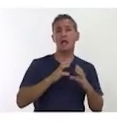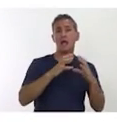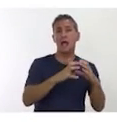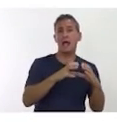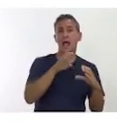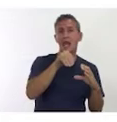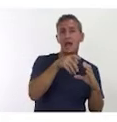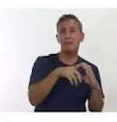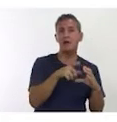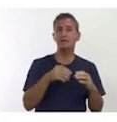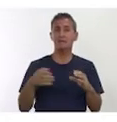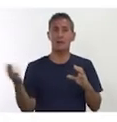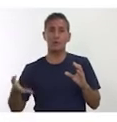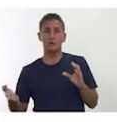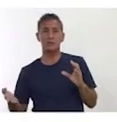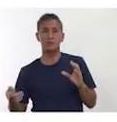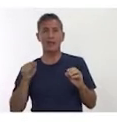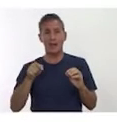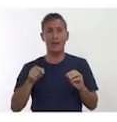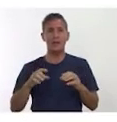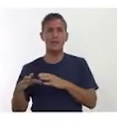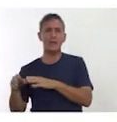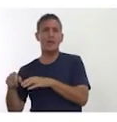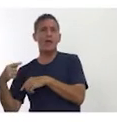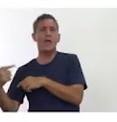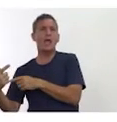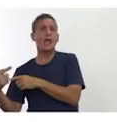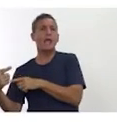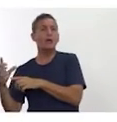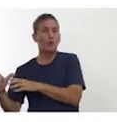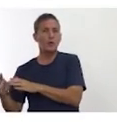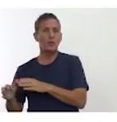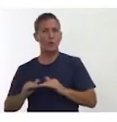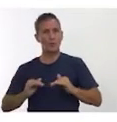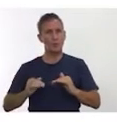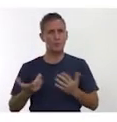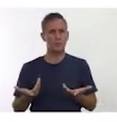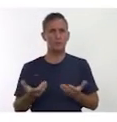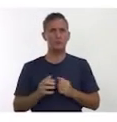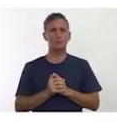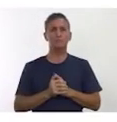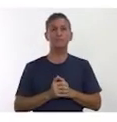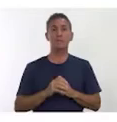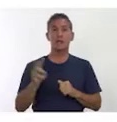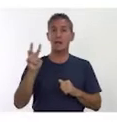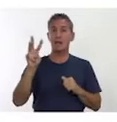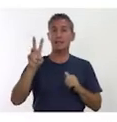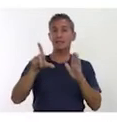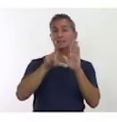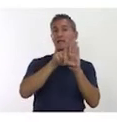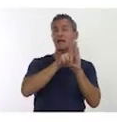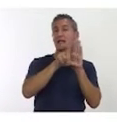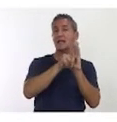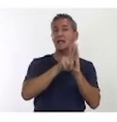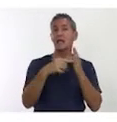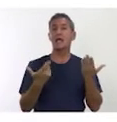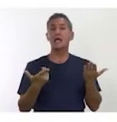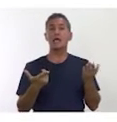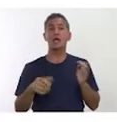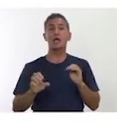masa por la aceleración y ya entonces el cuerpo estará en movimiento. Y la tercera ley nos